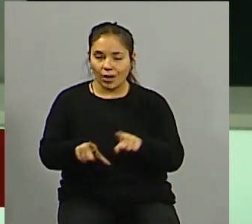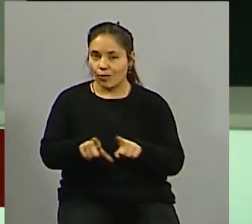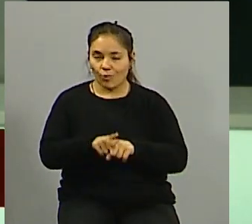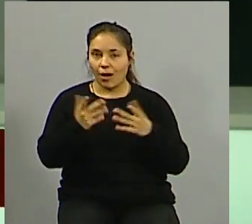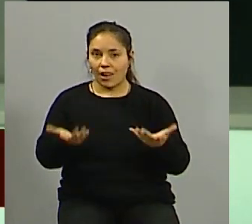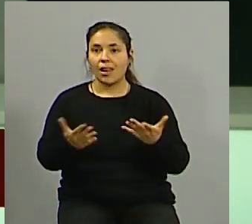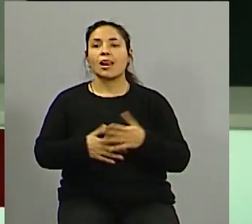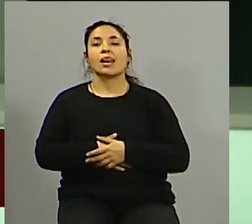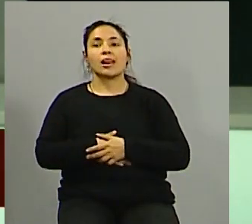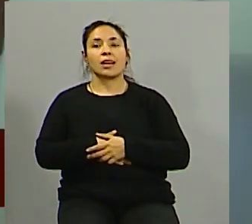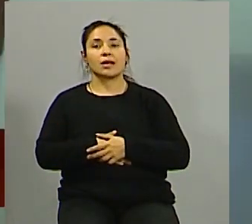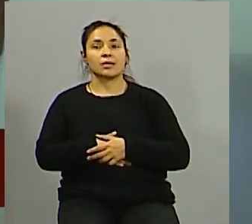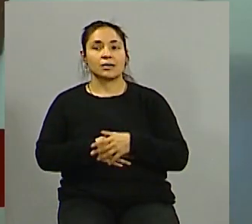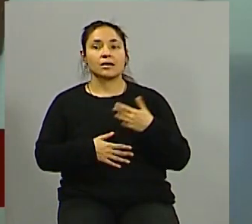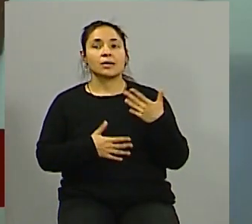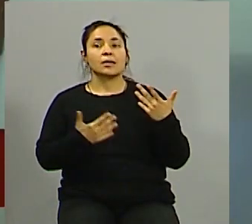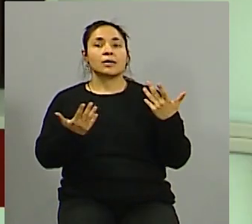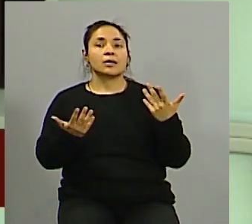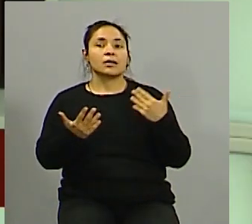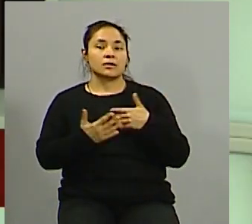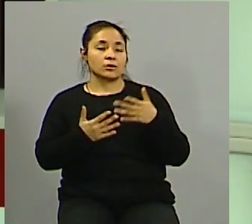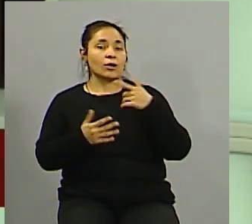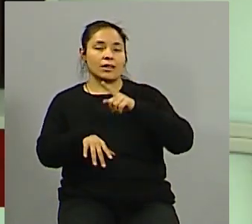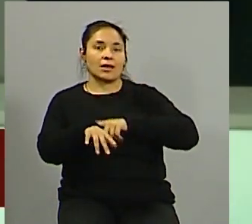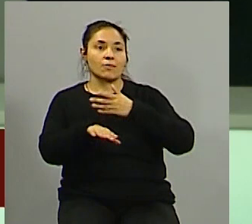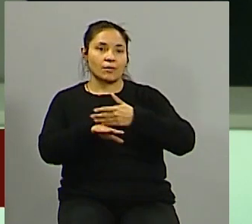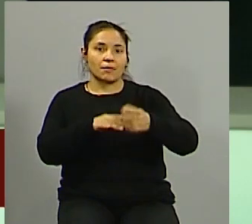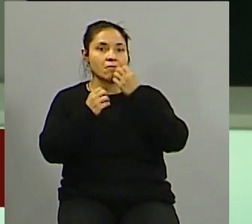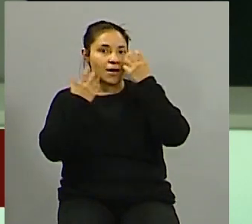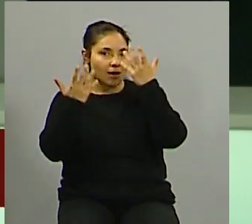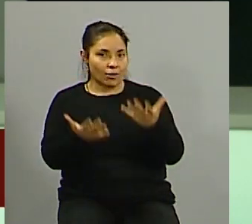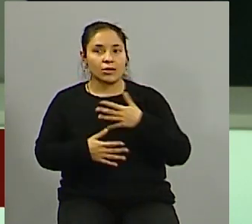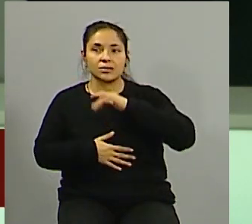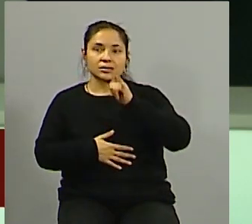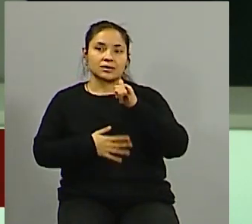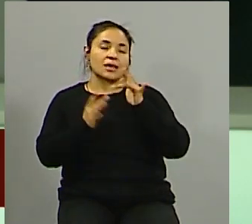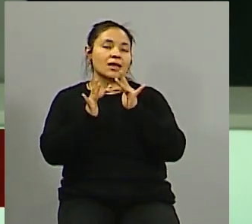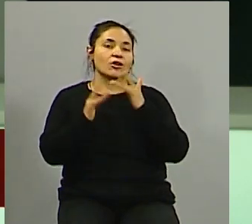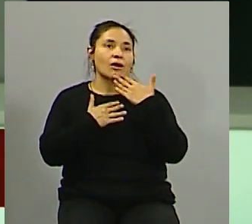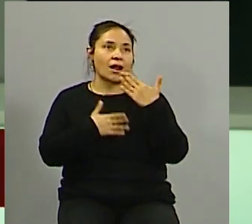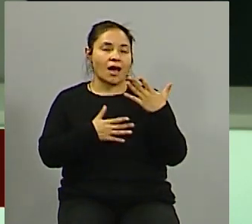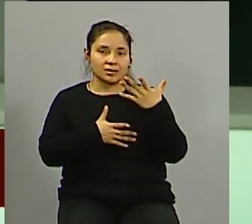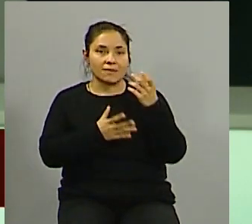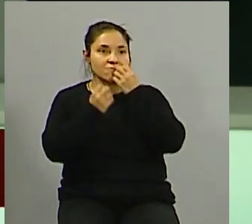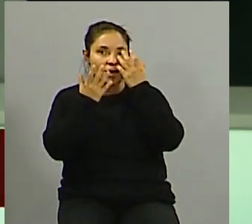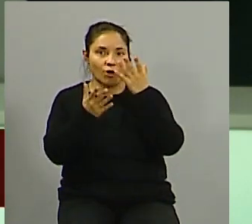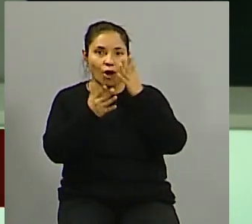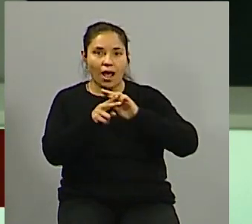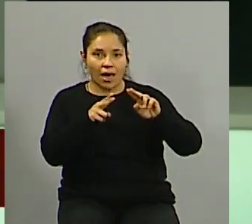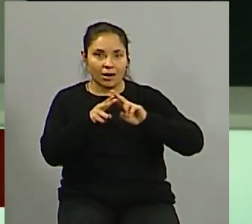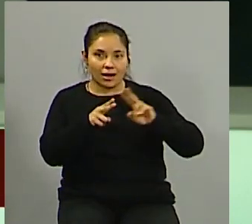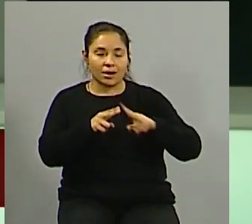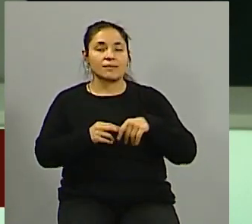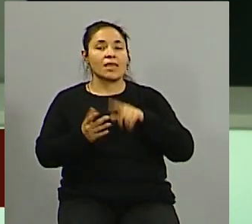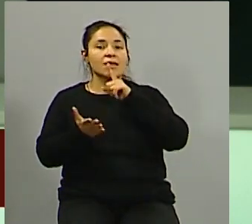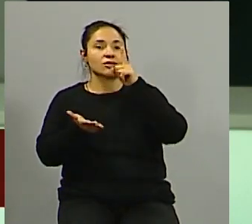que lleguen a su hijo. Entonces, o sea, se fue mejorando también con el tiempo. Por supuesto, la tecnología es una gran ayuda para eso. Y bueno, y por supuesto que una serie de